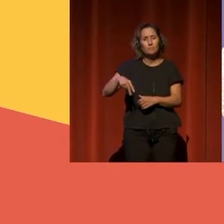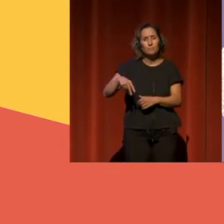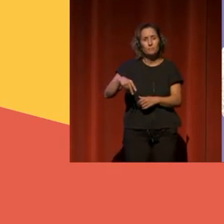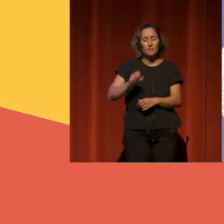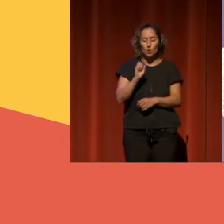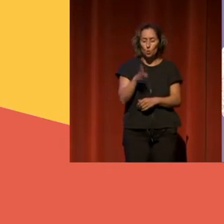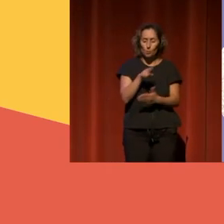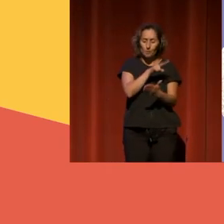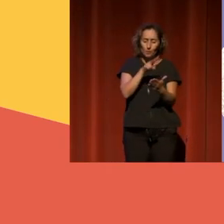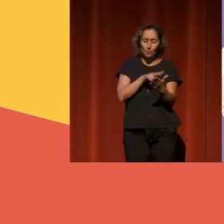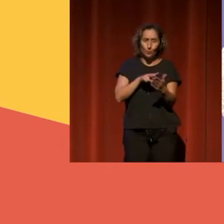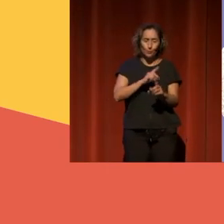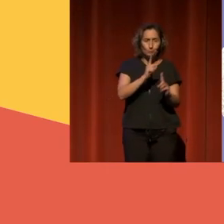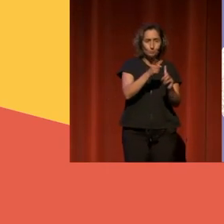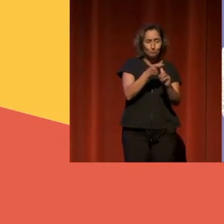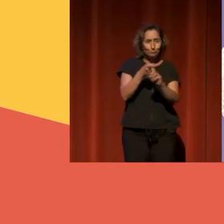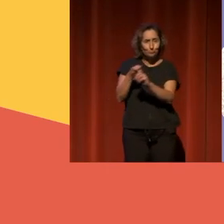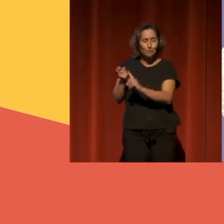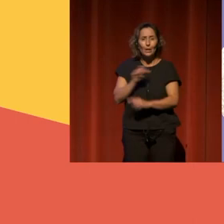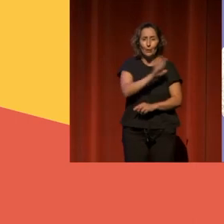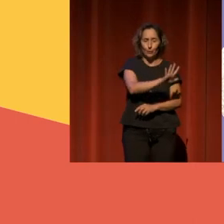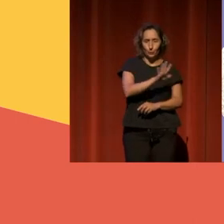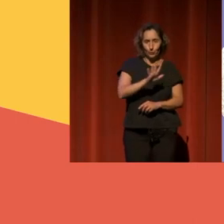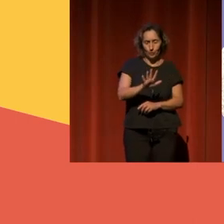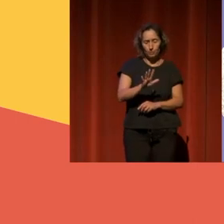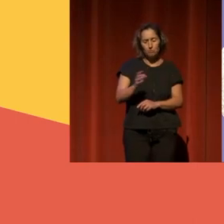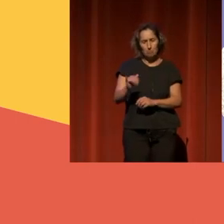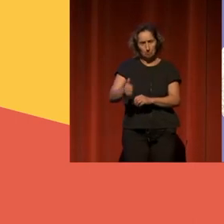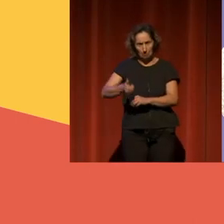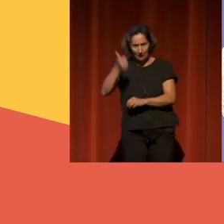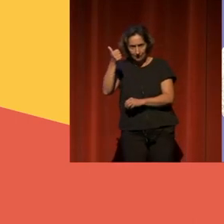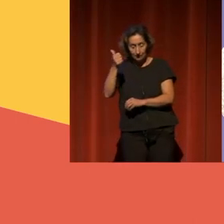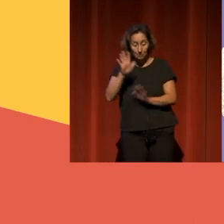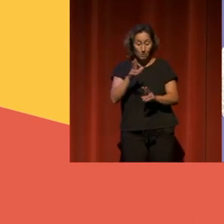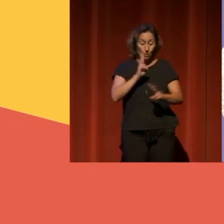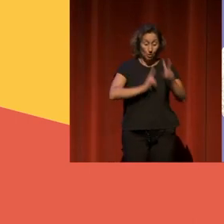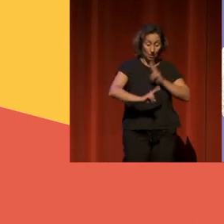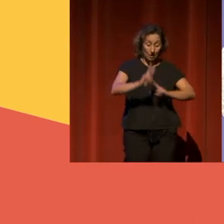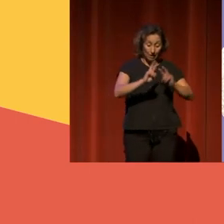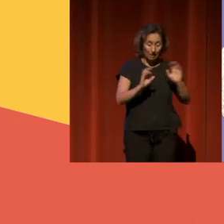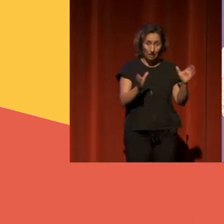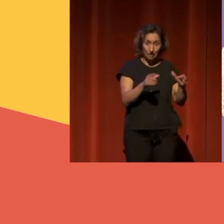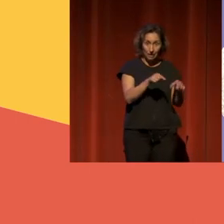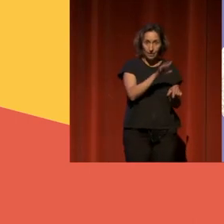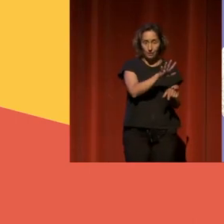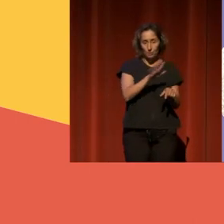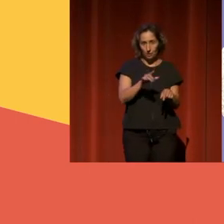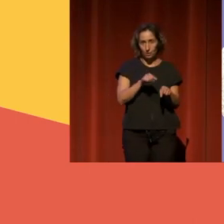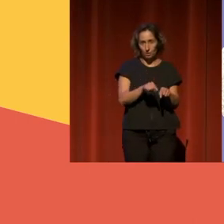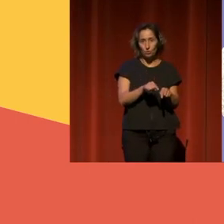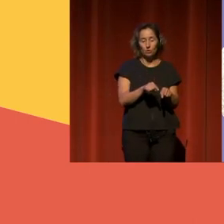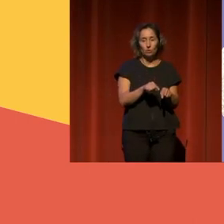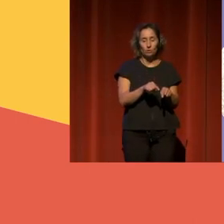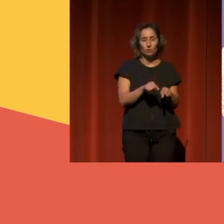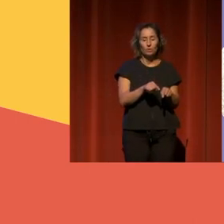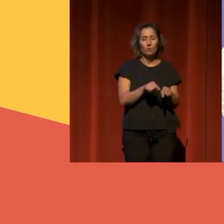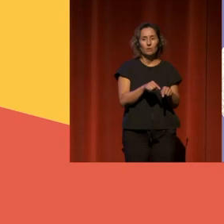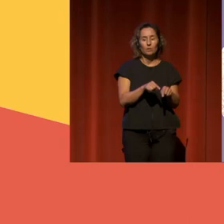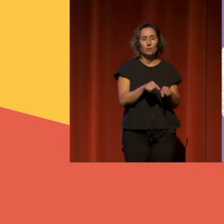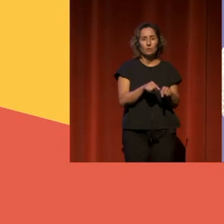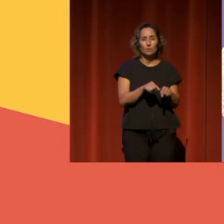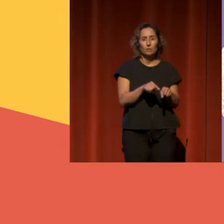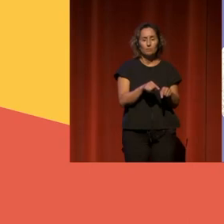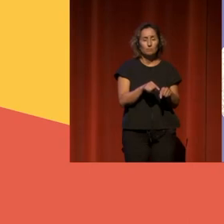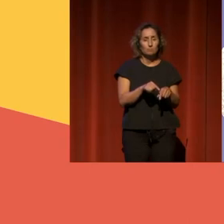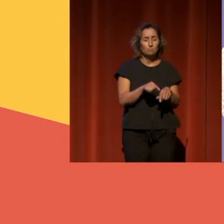55 clubs de lectura, aunque hay obviamente pues muchos más, pero estos son los que nos han contestado y están ubicados en